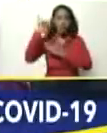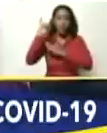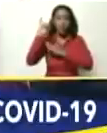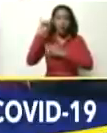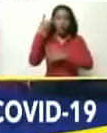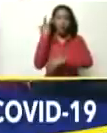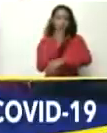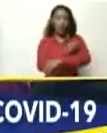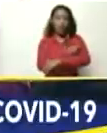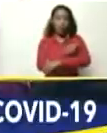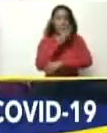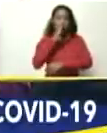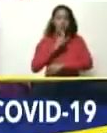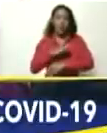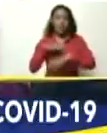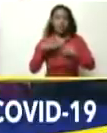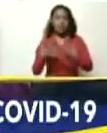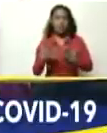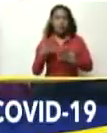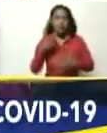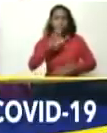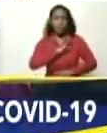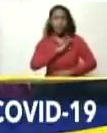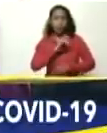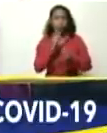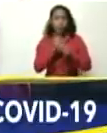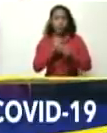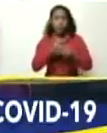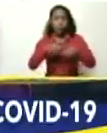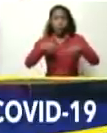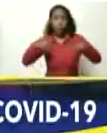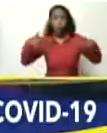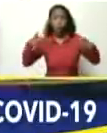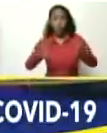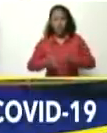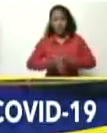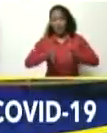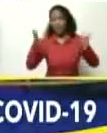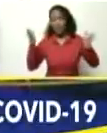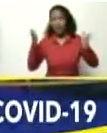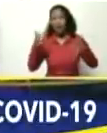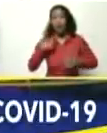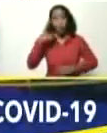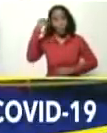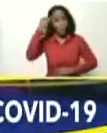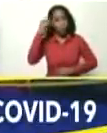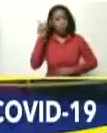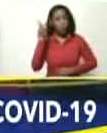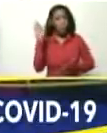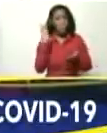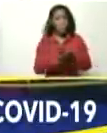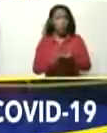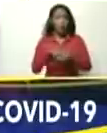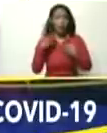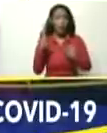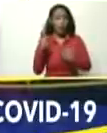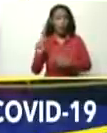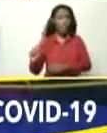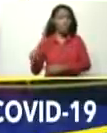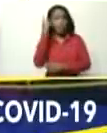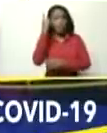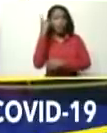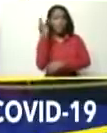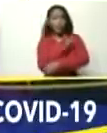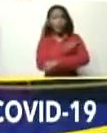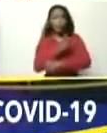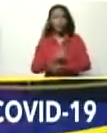vacunación. Barinas ha tenido un crecimiento gigantesco. Y yo creo que se va a poner de entre las primeras en